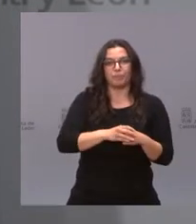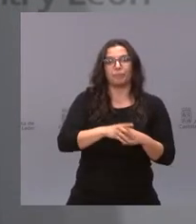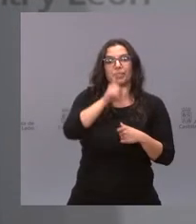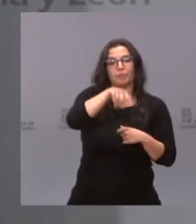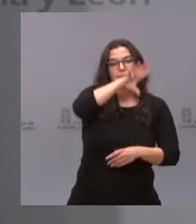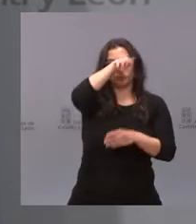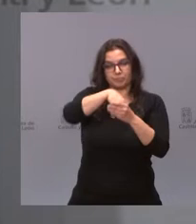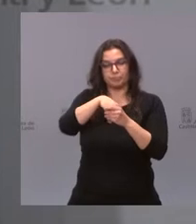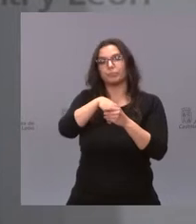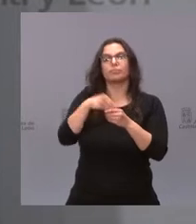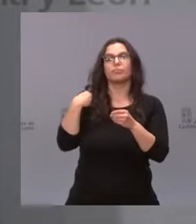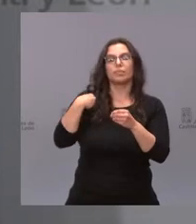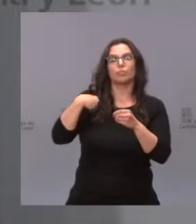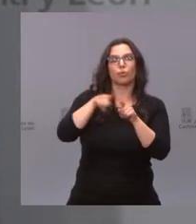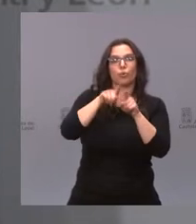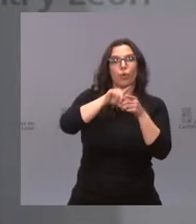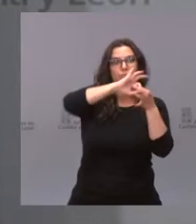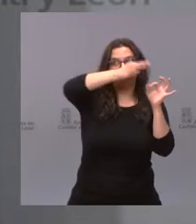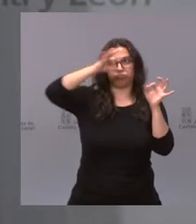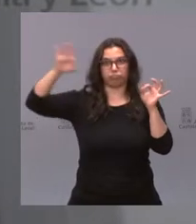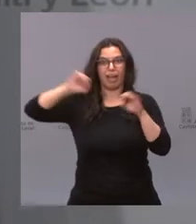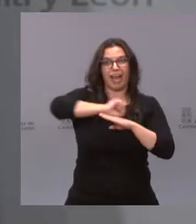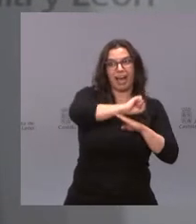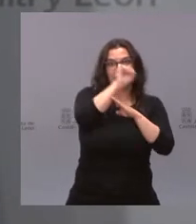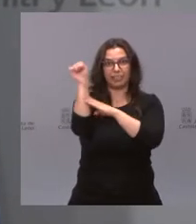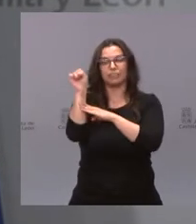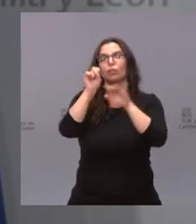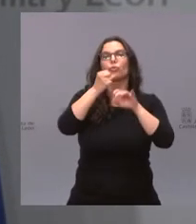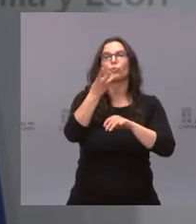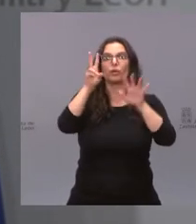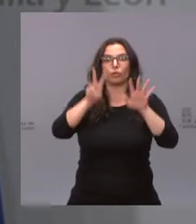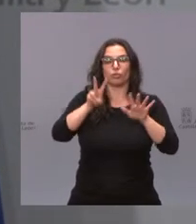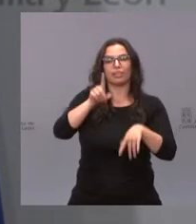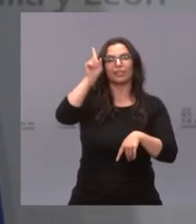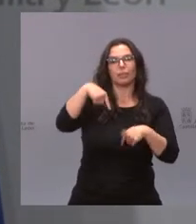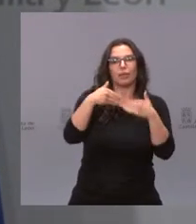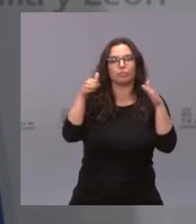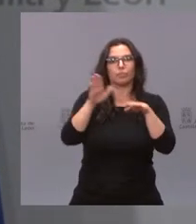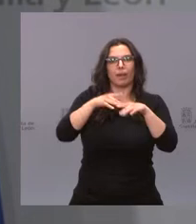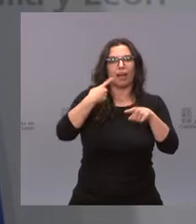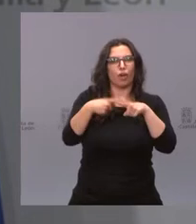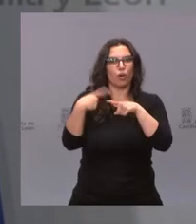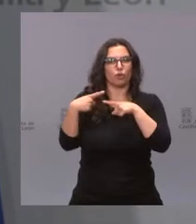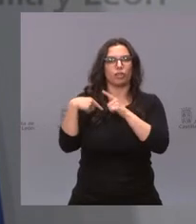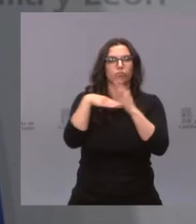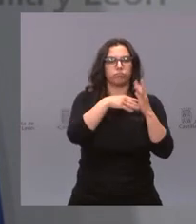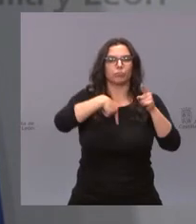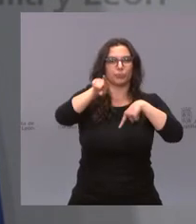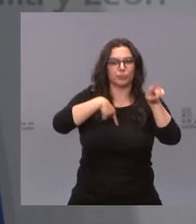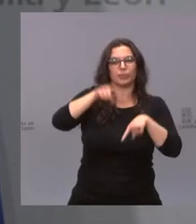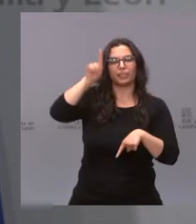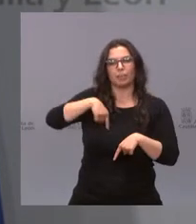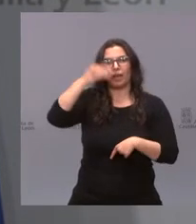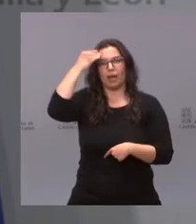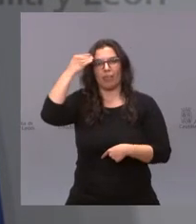ramal noroeste del corredor atlántico número 7, como la reapertura para el tráfico de mercancías del ramal ferroviario Aranda de Duro-Madrid y